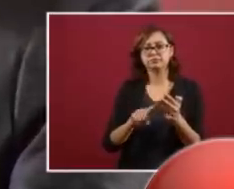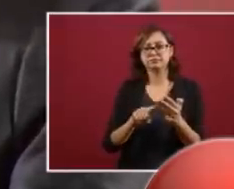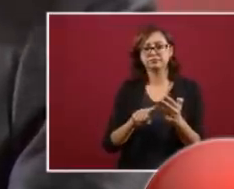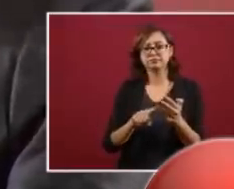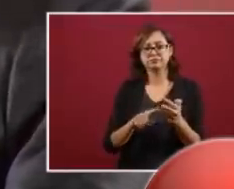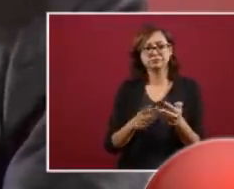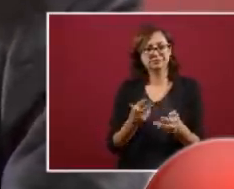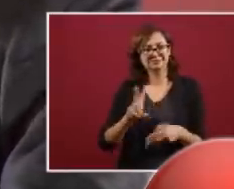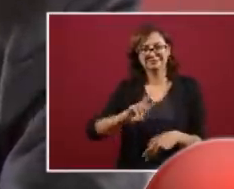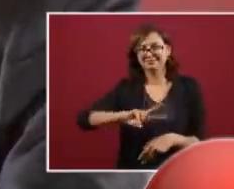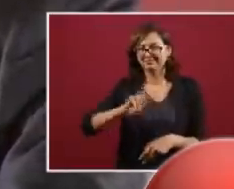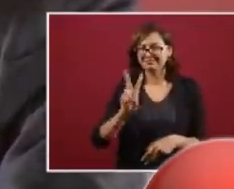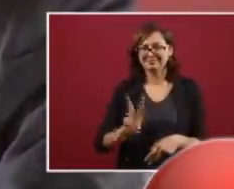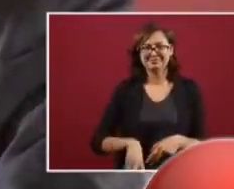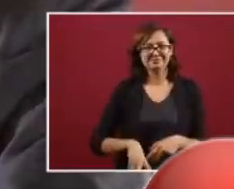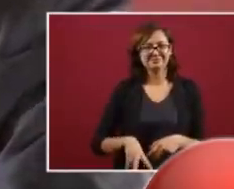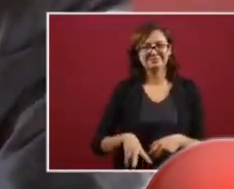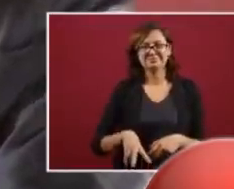francamente